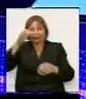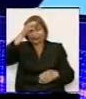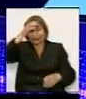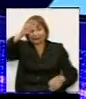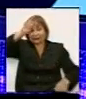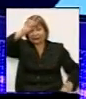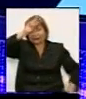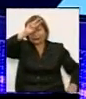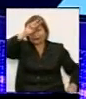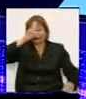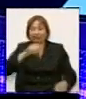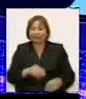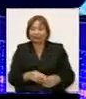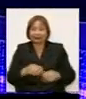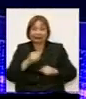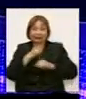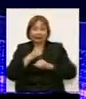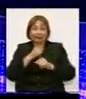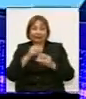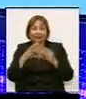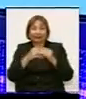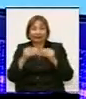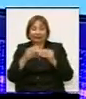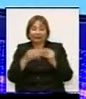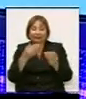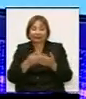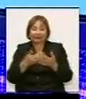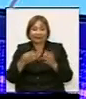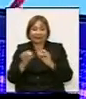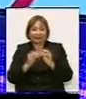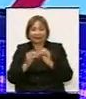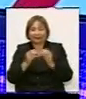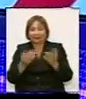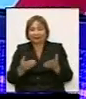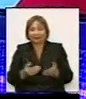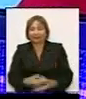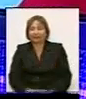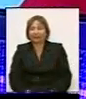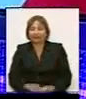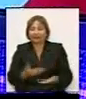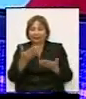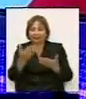la Comisión de Defensa del Consumidor y Organismos Reguladores de los Servicios Públicos. Adelante.